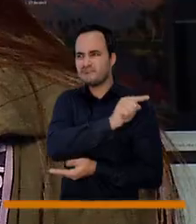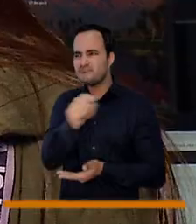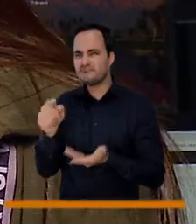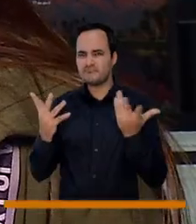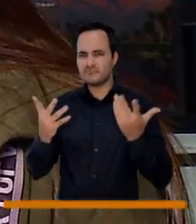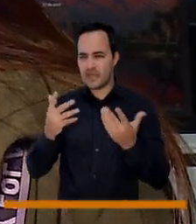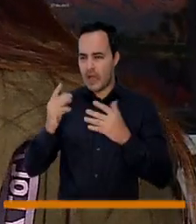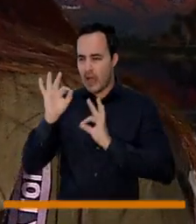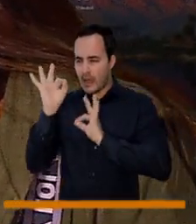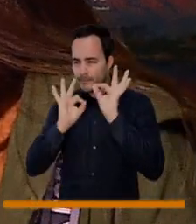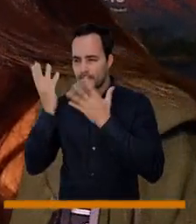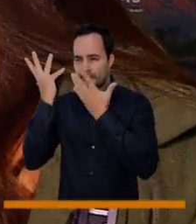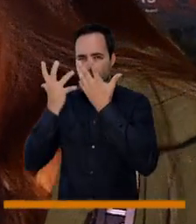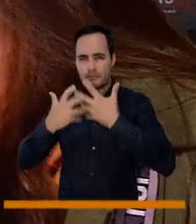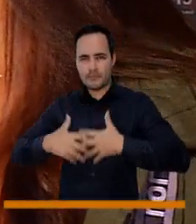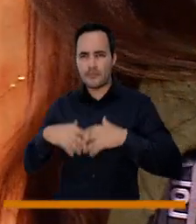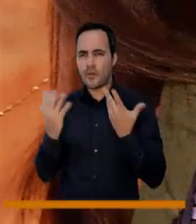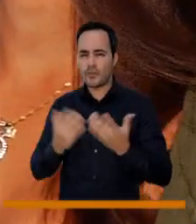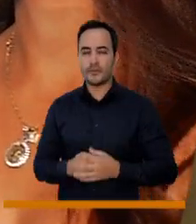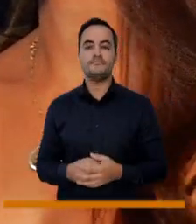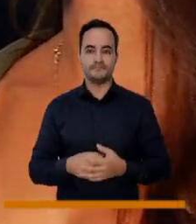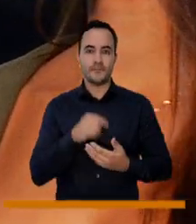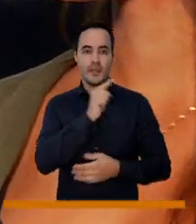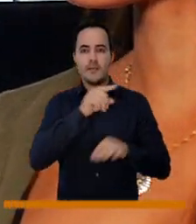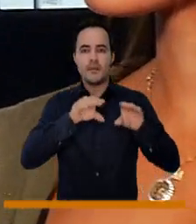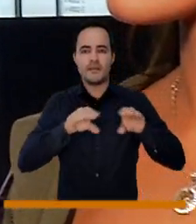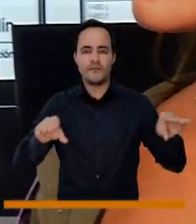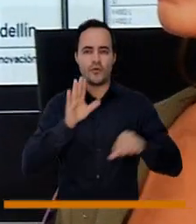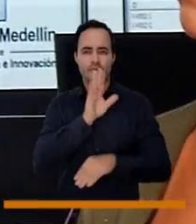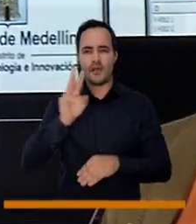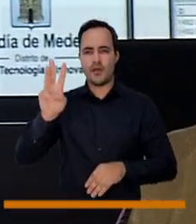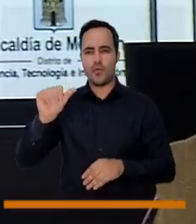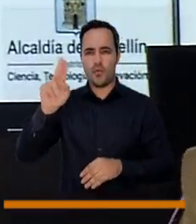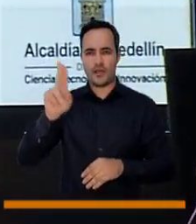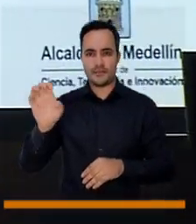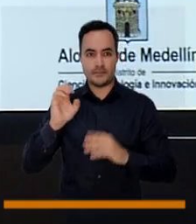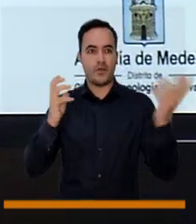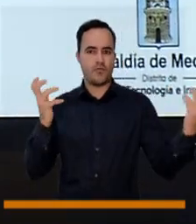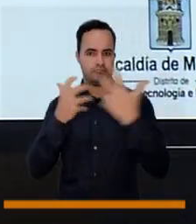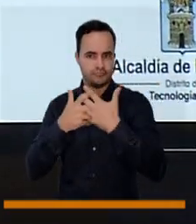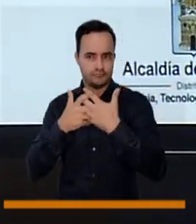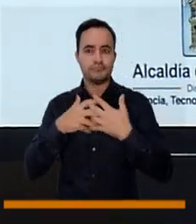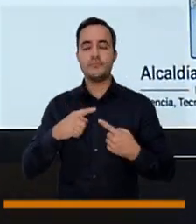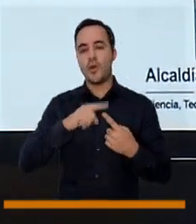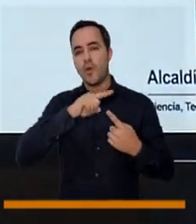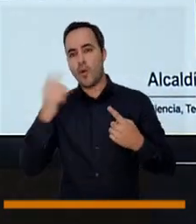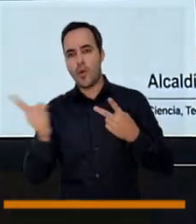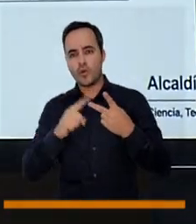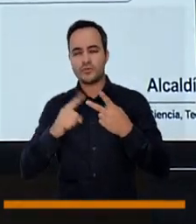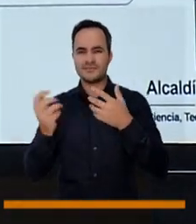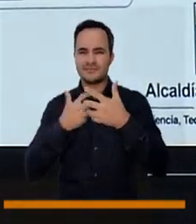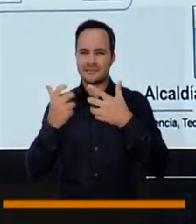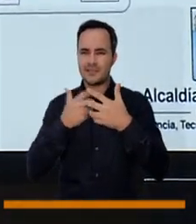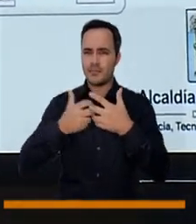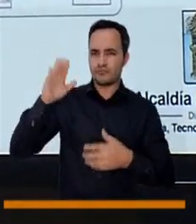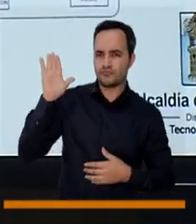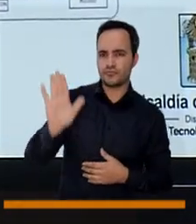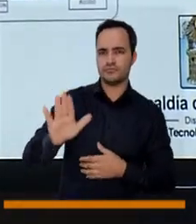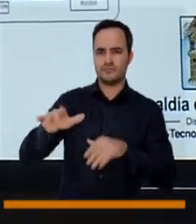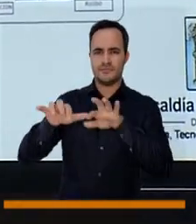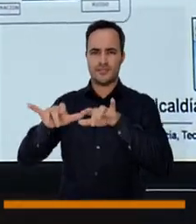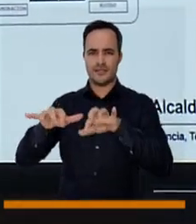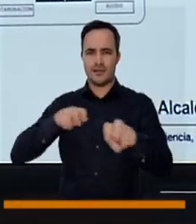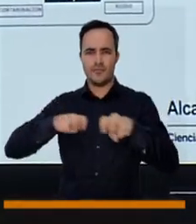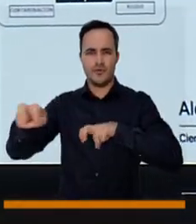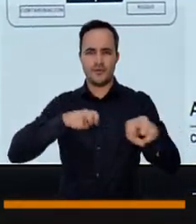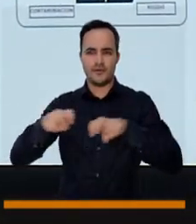son aprovechados? Los datos que actualmente recibimos provienen de la plataforma Waze, además provienen de plataformas o